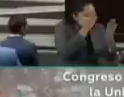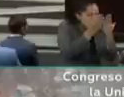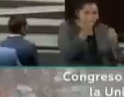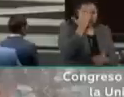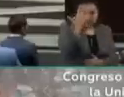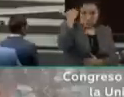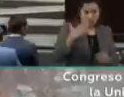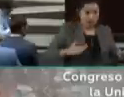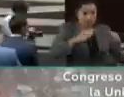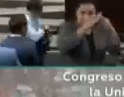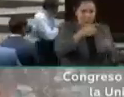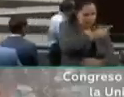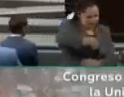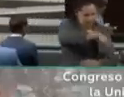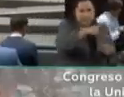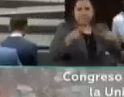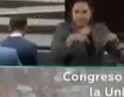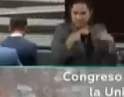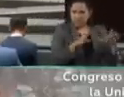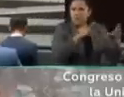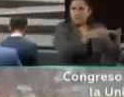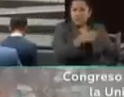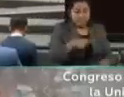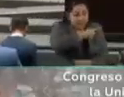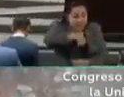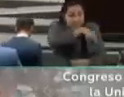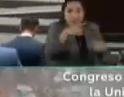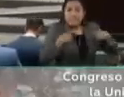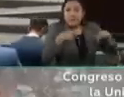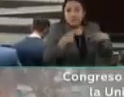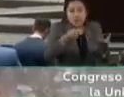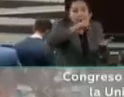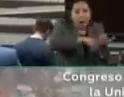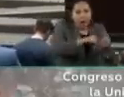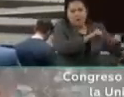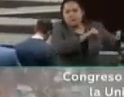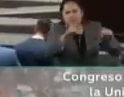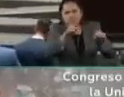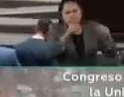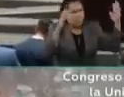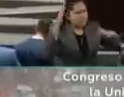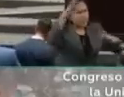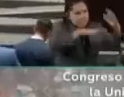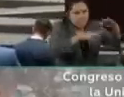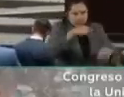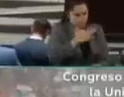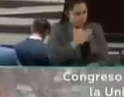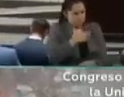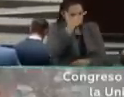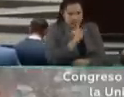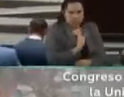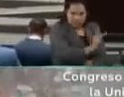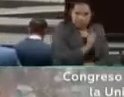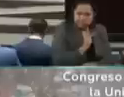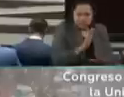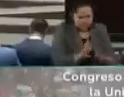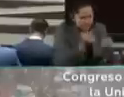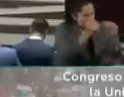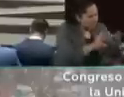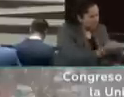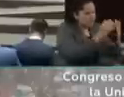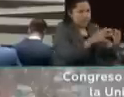el mismo pueblo que sacó a sus hijos de los escombros de los sismos. Y fue el pueblo el que en